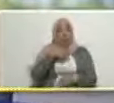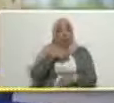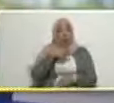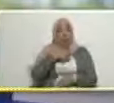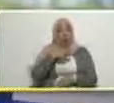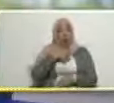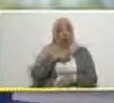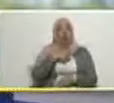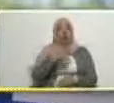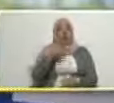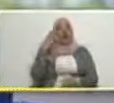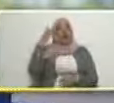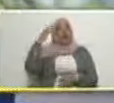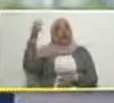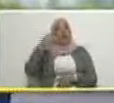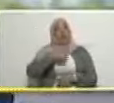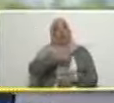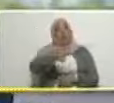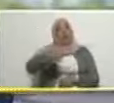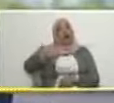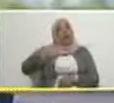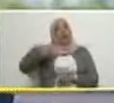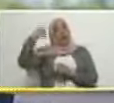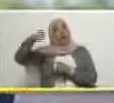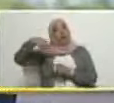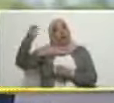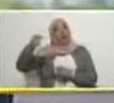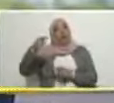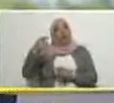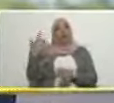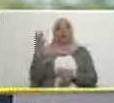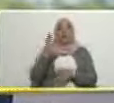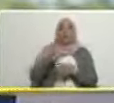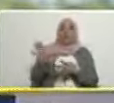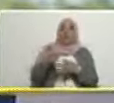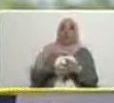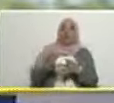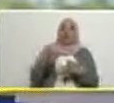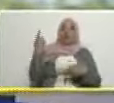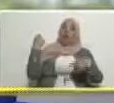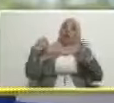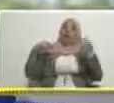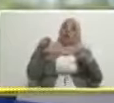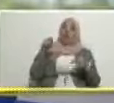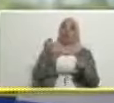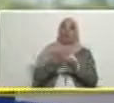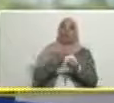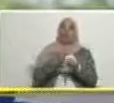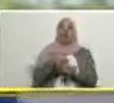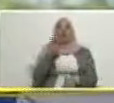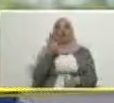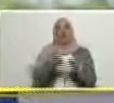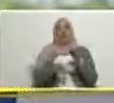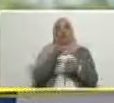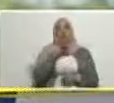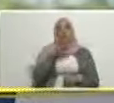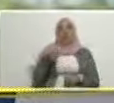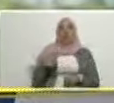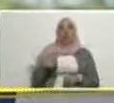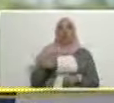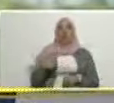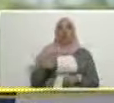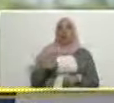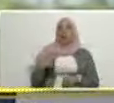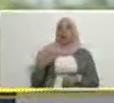premiar la creatividad de cada uno de esos videos. Las características de este festival es que hablemos justamente de lo que nos hace